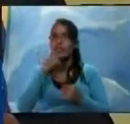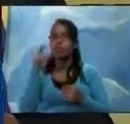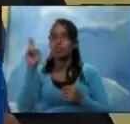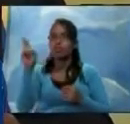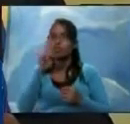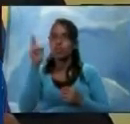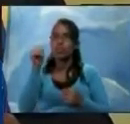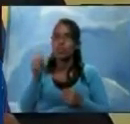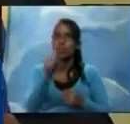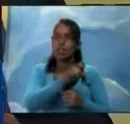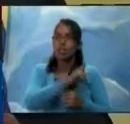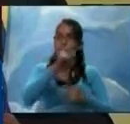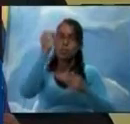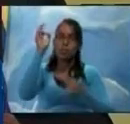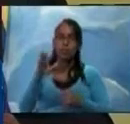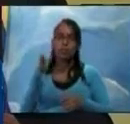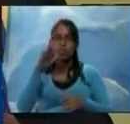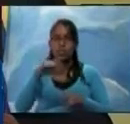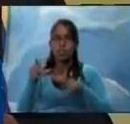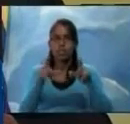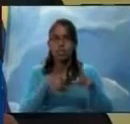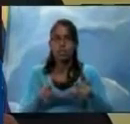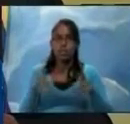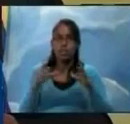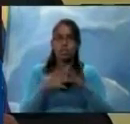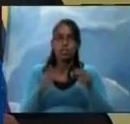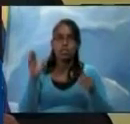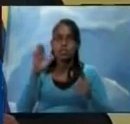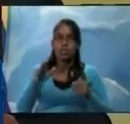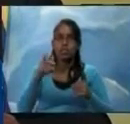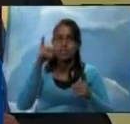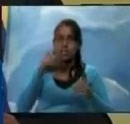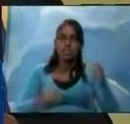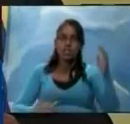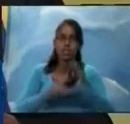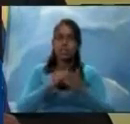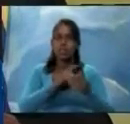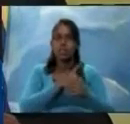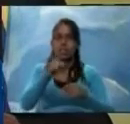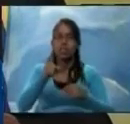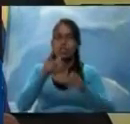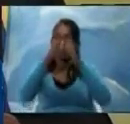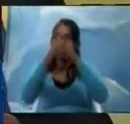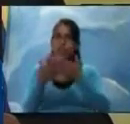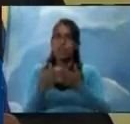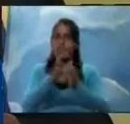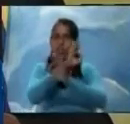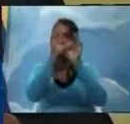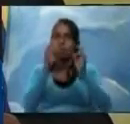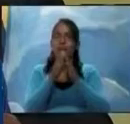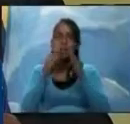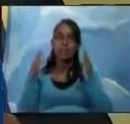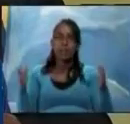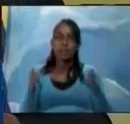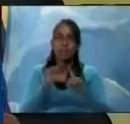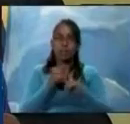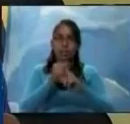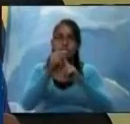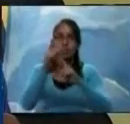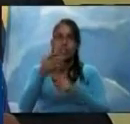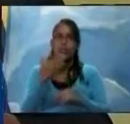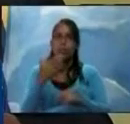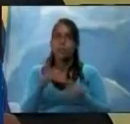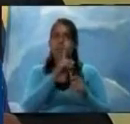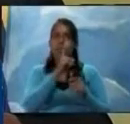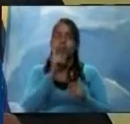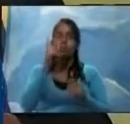los pastores que estamos en este lugar. Que el cielito y que el cielote sea lleno de tu palabra de una manera grande y especial. Te lo pedimos en